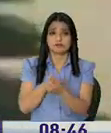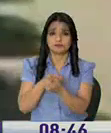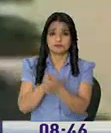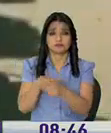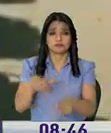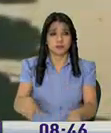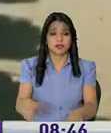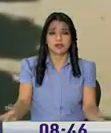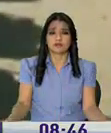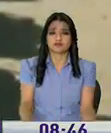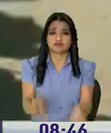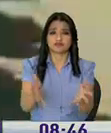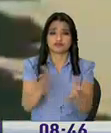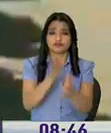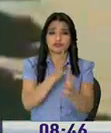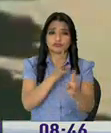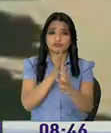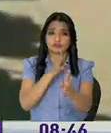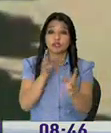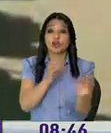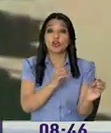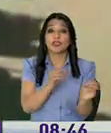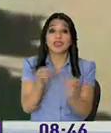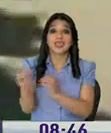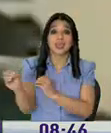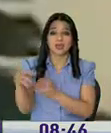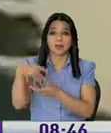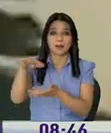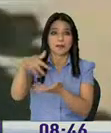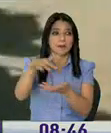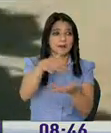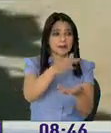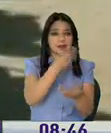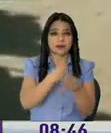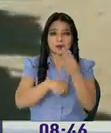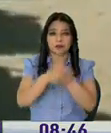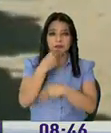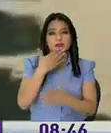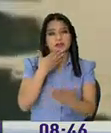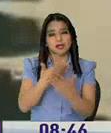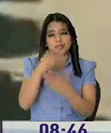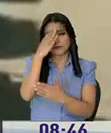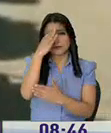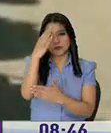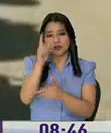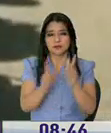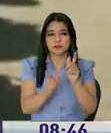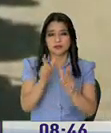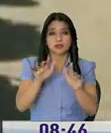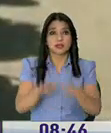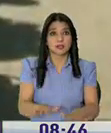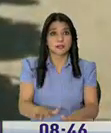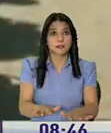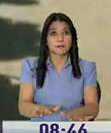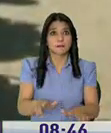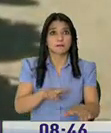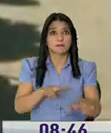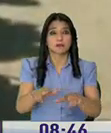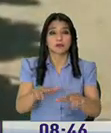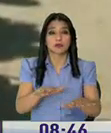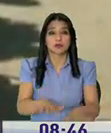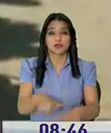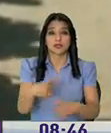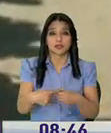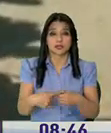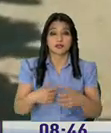esta campaña que nos está ayudando con la repartiendo los kits alimenticios para nuestros vecinos acá de este sector de